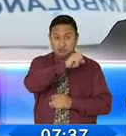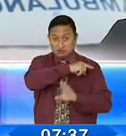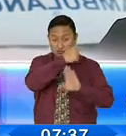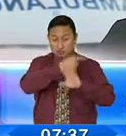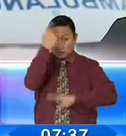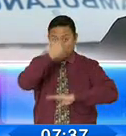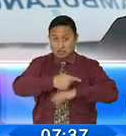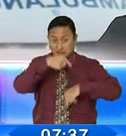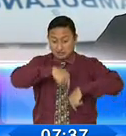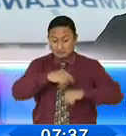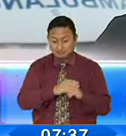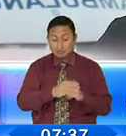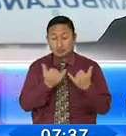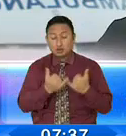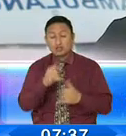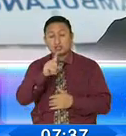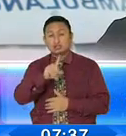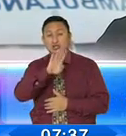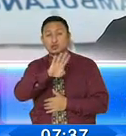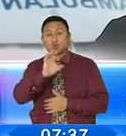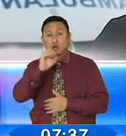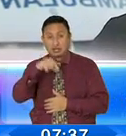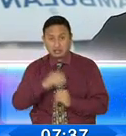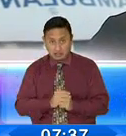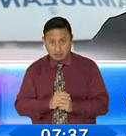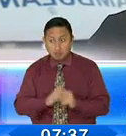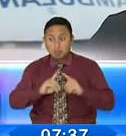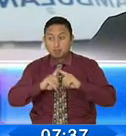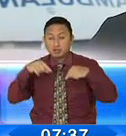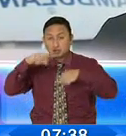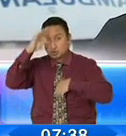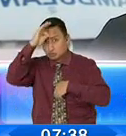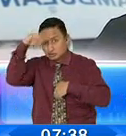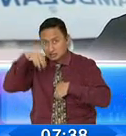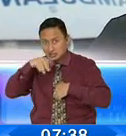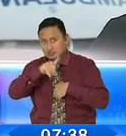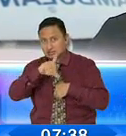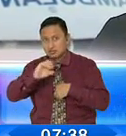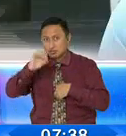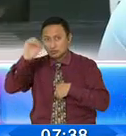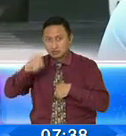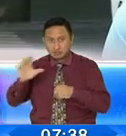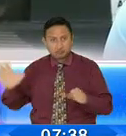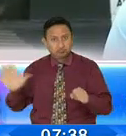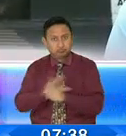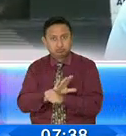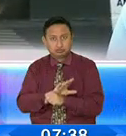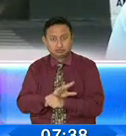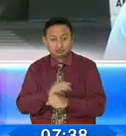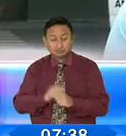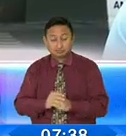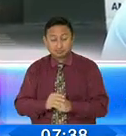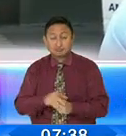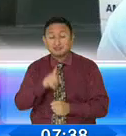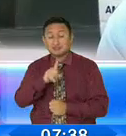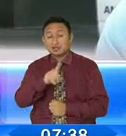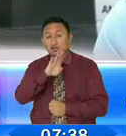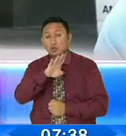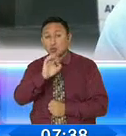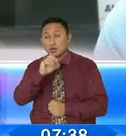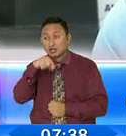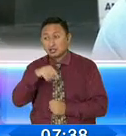de riesgo. Por lo tanto, el hospital sigue al 100% de su capacidad COVID. De estos 140 pacientes, más o menos